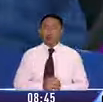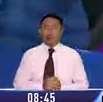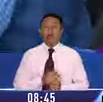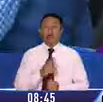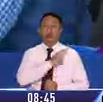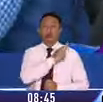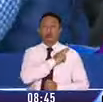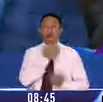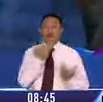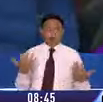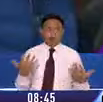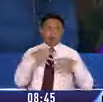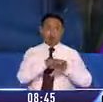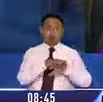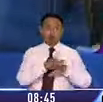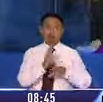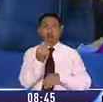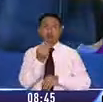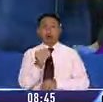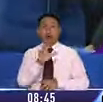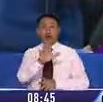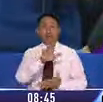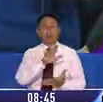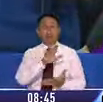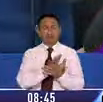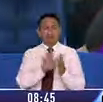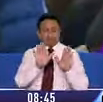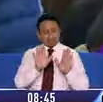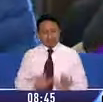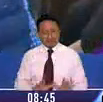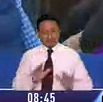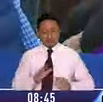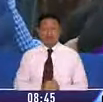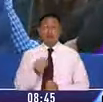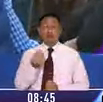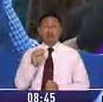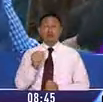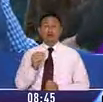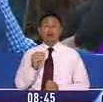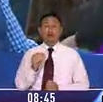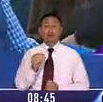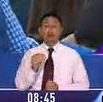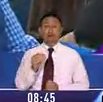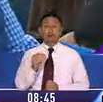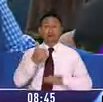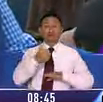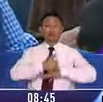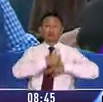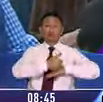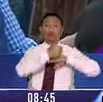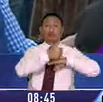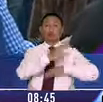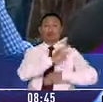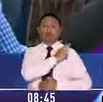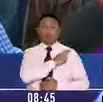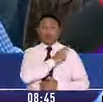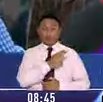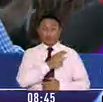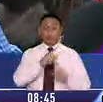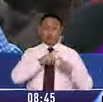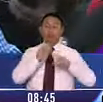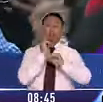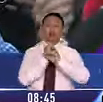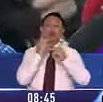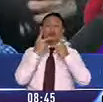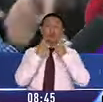una, llamar a los jóvenes a la tranquilidad, llamar a los jóvenes, llamar a las autoridades de las universidades, de los institutos públicos